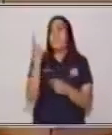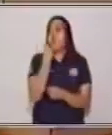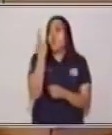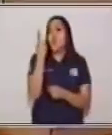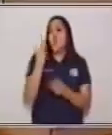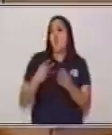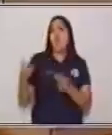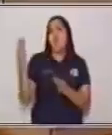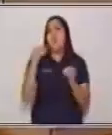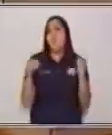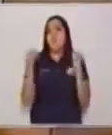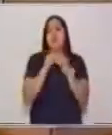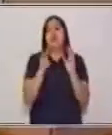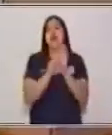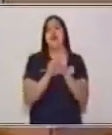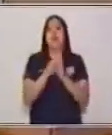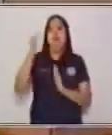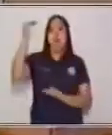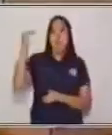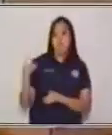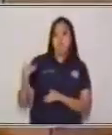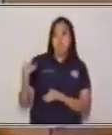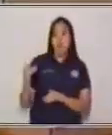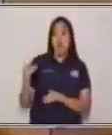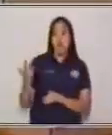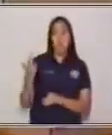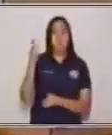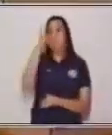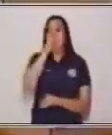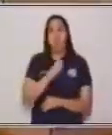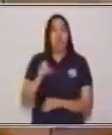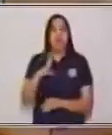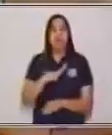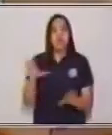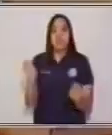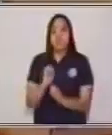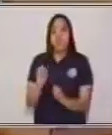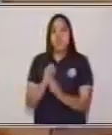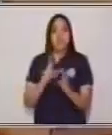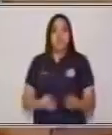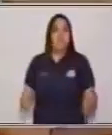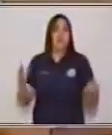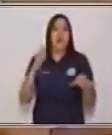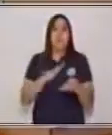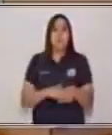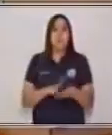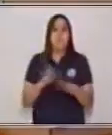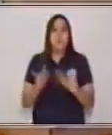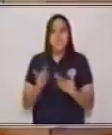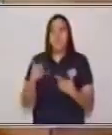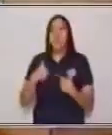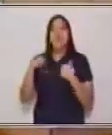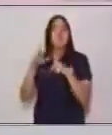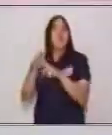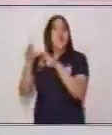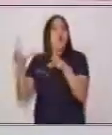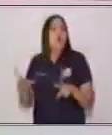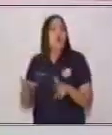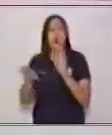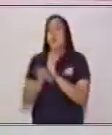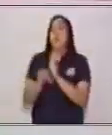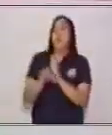bajo. La palabra bajo no tiene género y tampoco va a tener número, porque es una posición. Por ejemplo, puedo